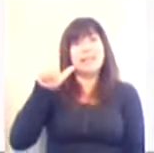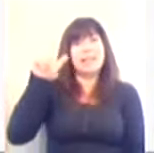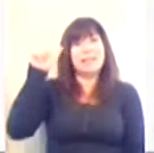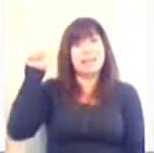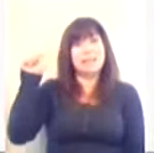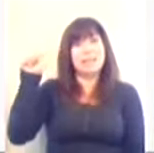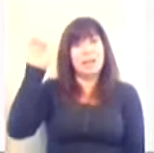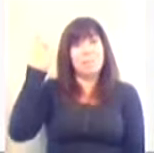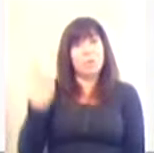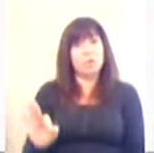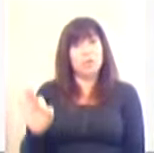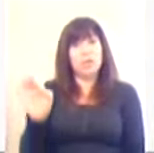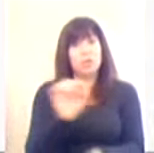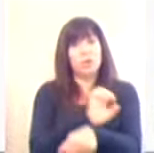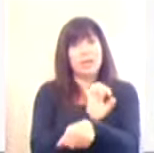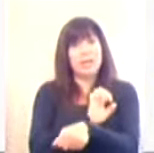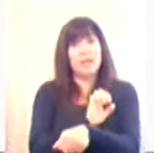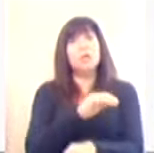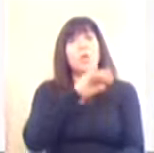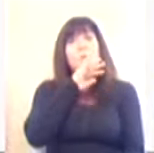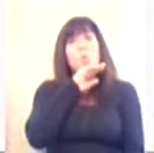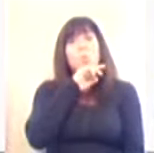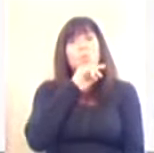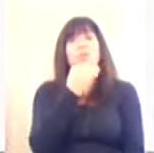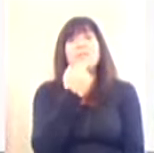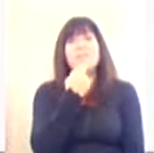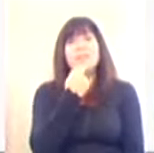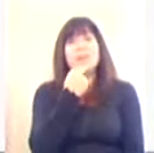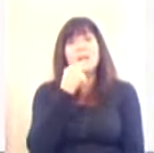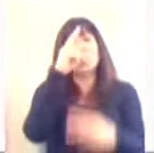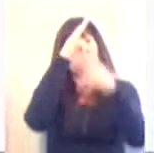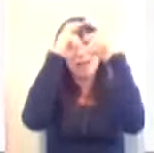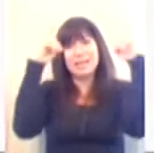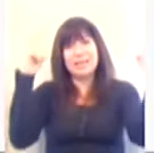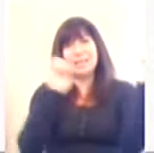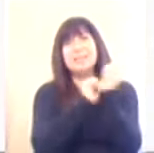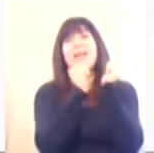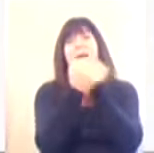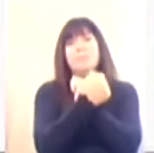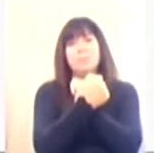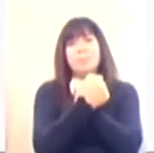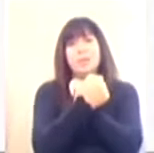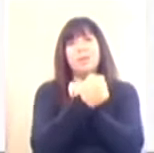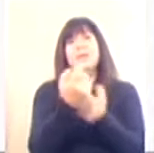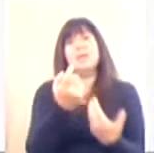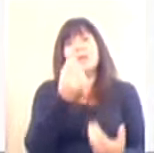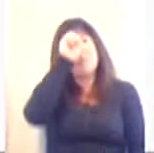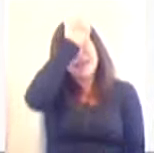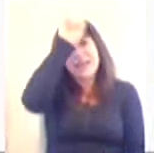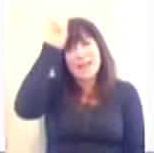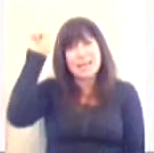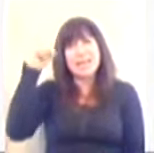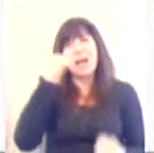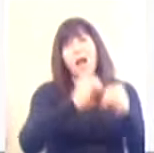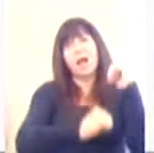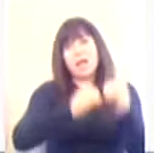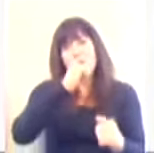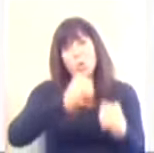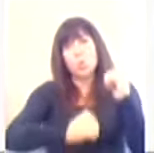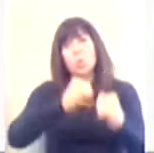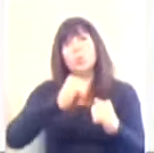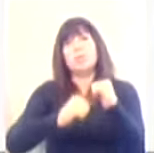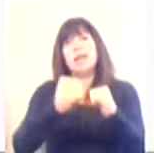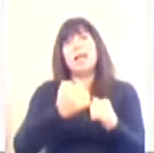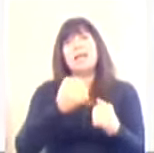los energéticos que usen las viviendas pase a ser electricidad. Y, bueno, minería e industria que ya tienen niveles de electrificación